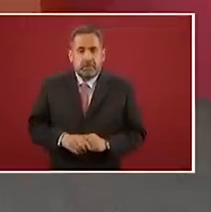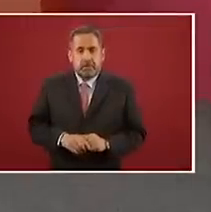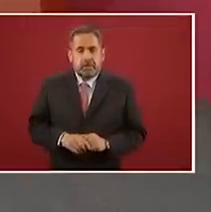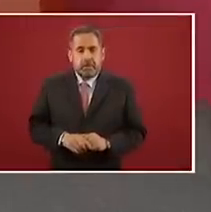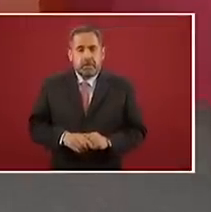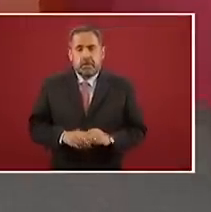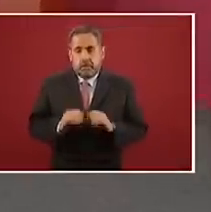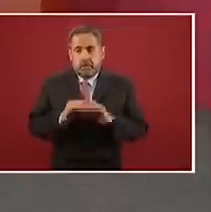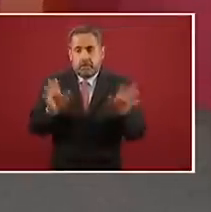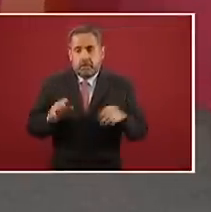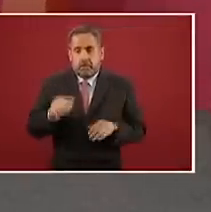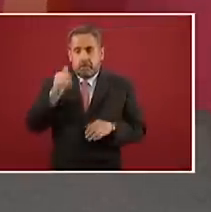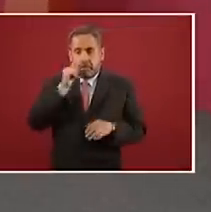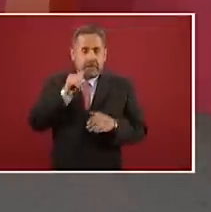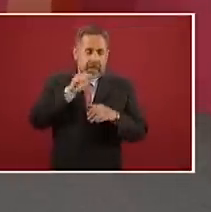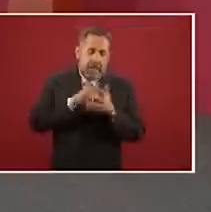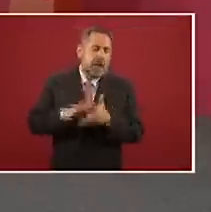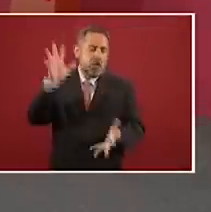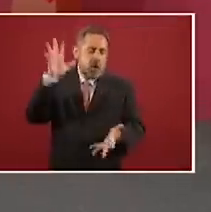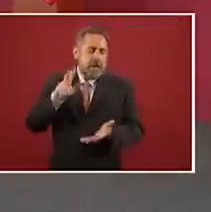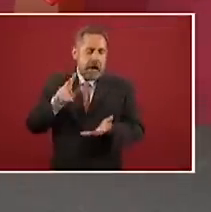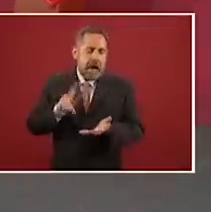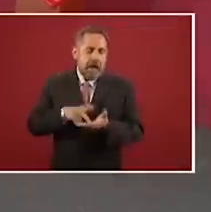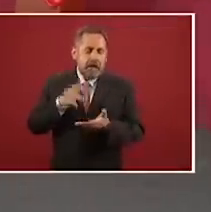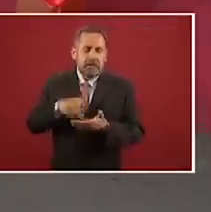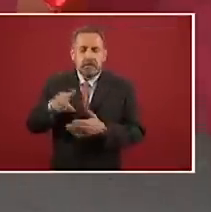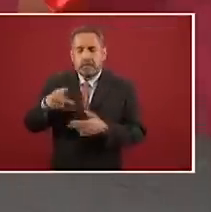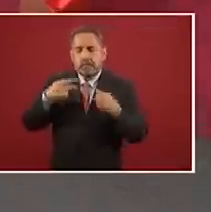por lo general siempre el pueblo tiene la razón.